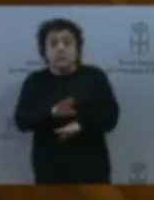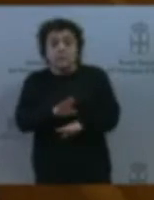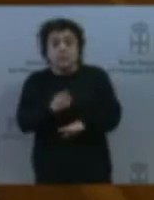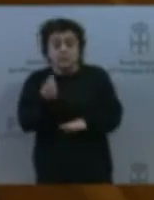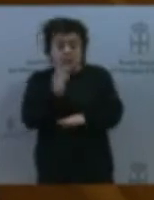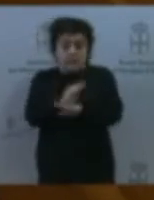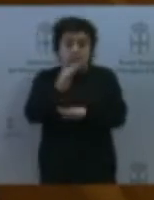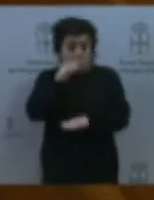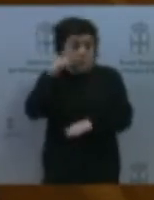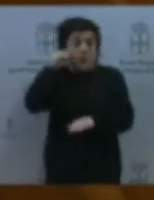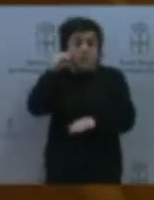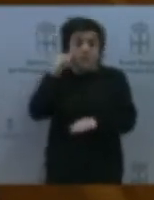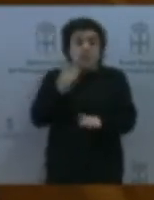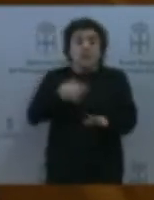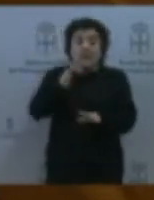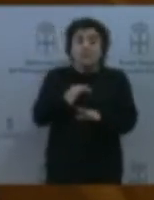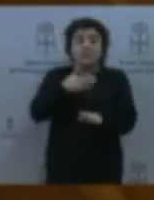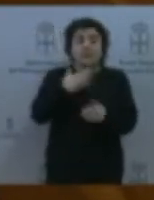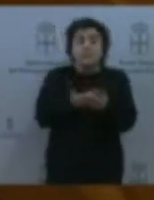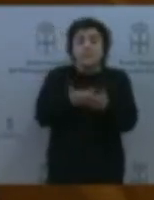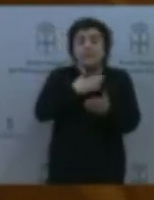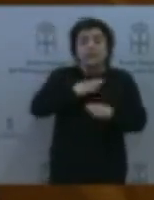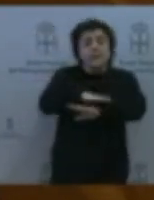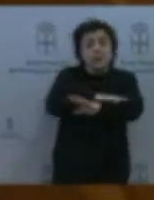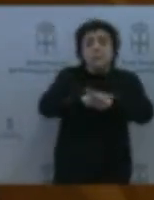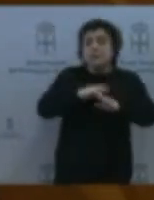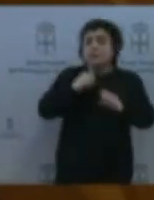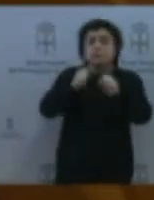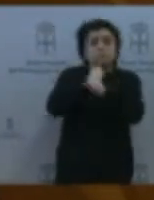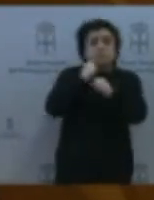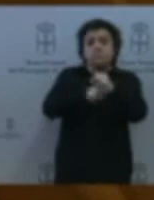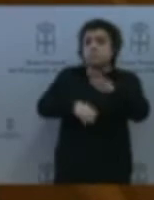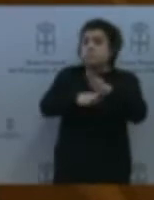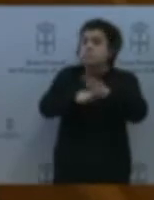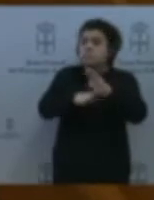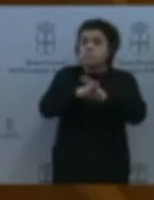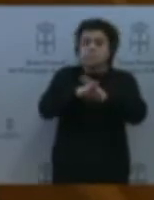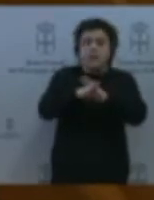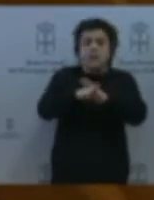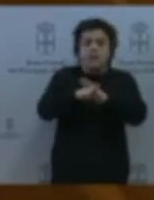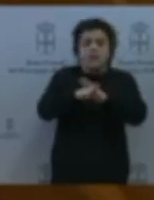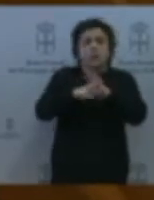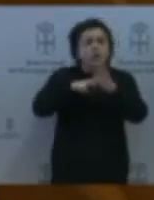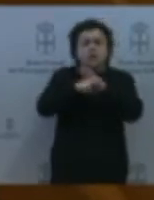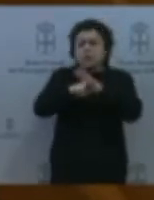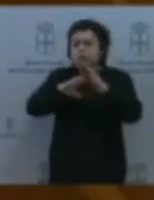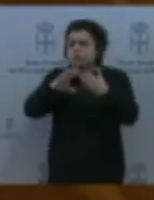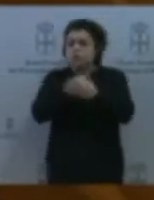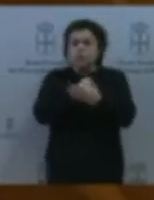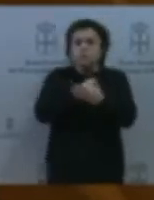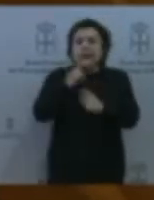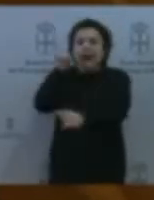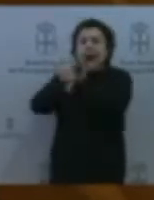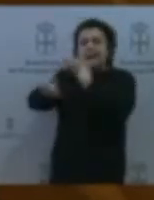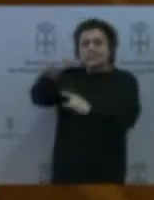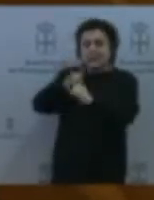que siga trabajando con todas las fuerzas que tenemos para atraer más inversiones similares. Y mire, se lo digo abiertamente. El otro